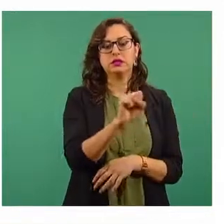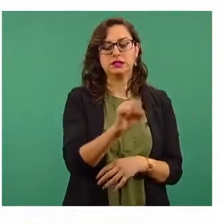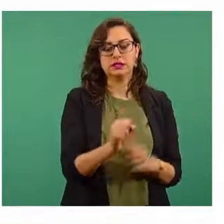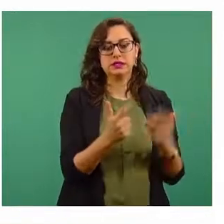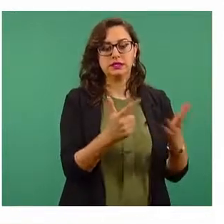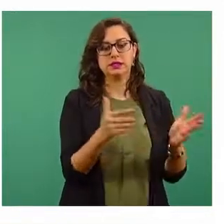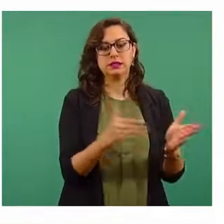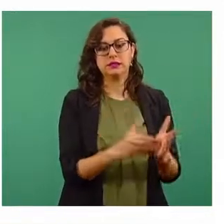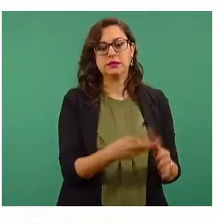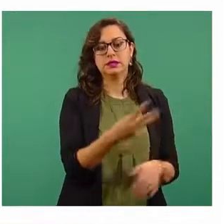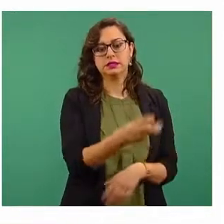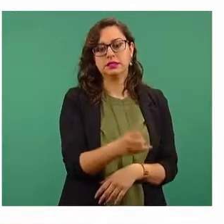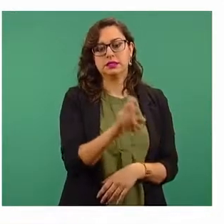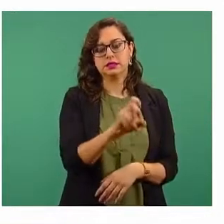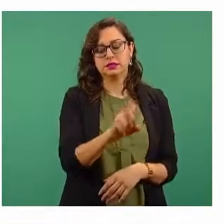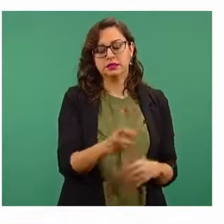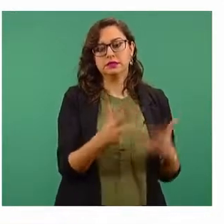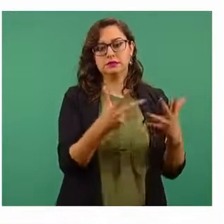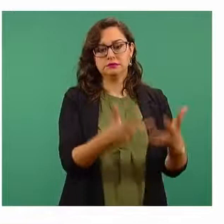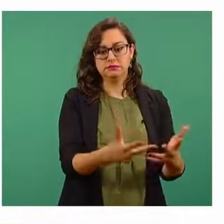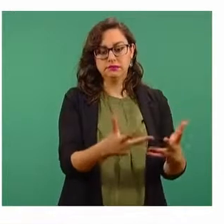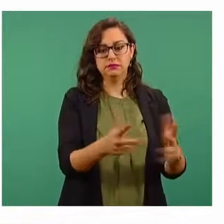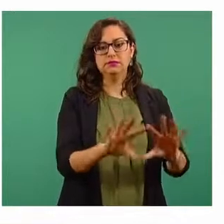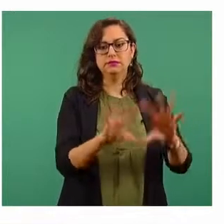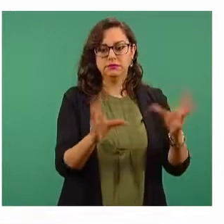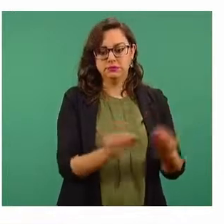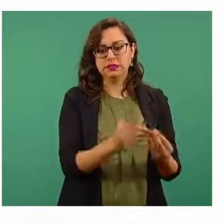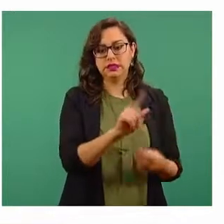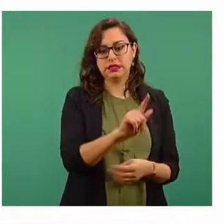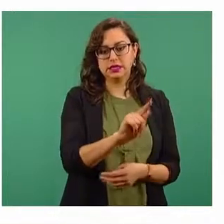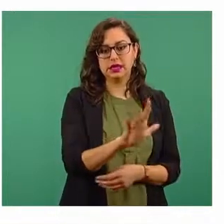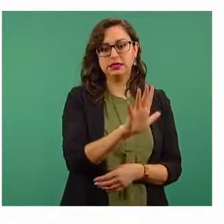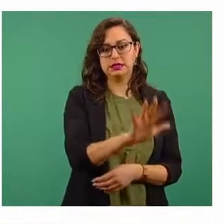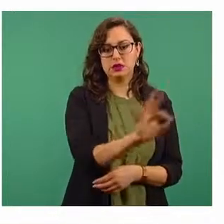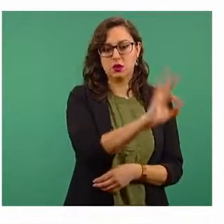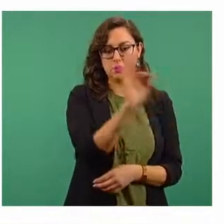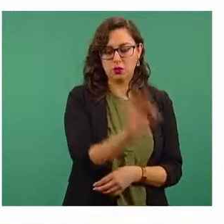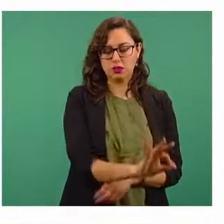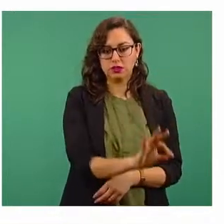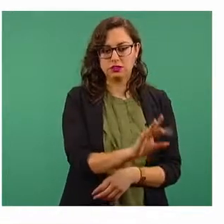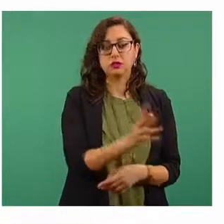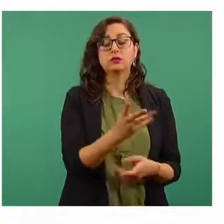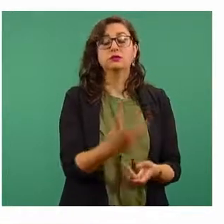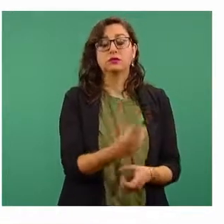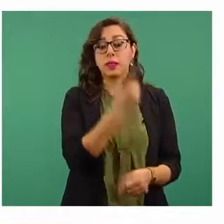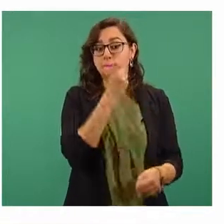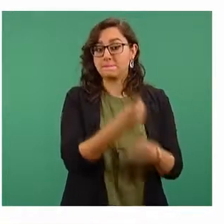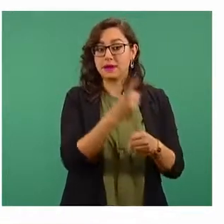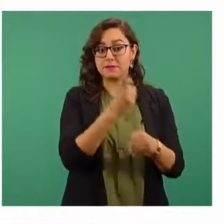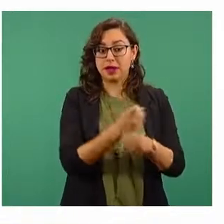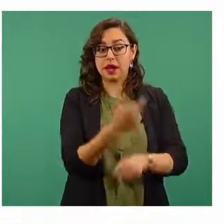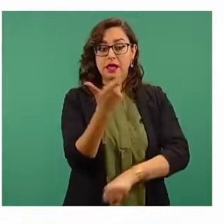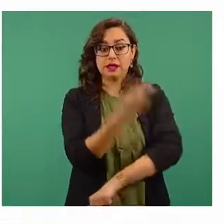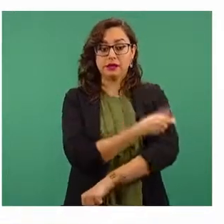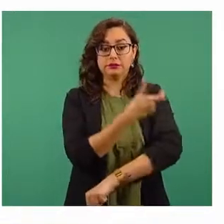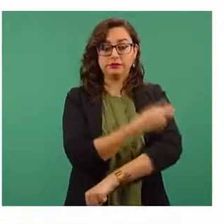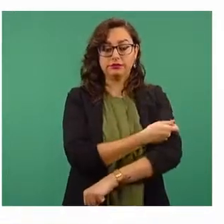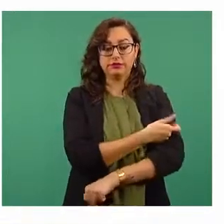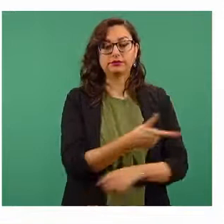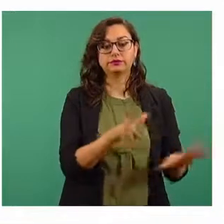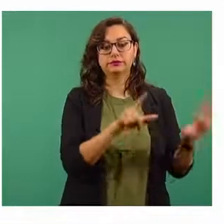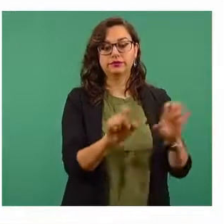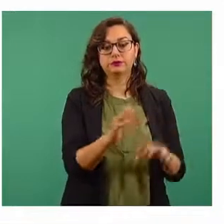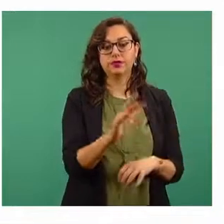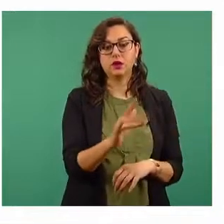567,338 del total de 755,000 que se han aplicado la primera dosis. Esto ya cumple el